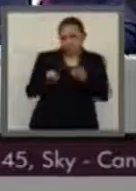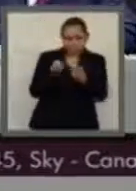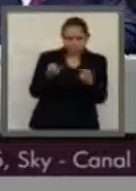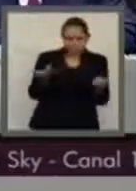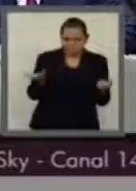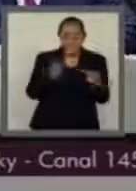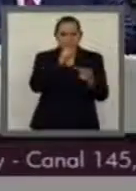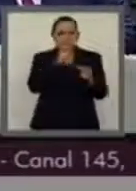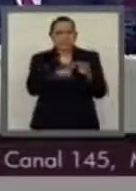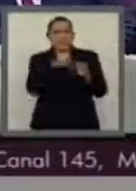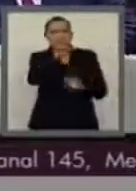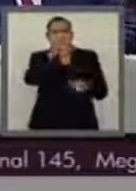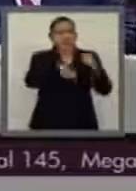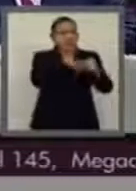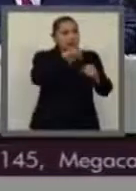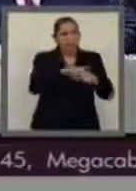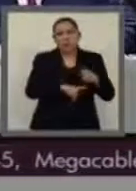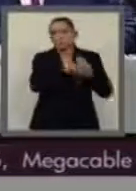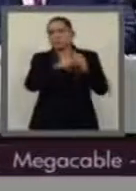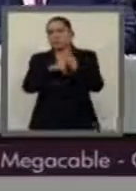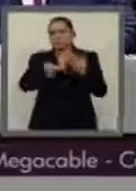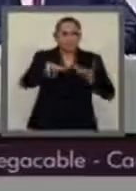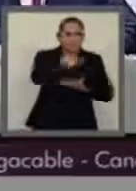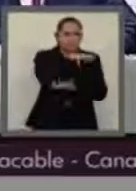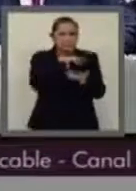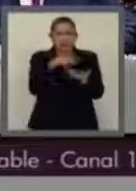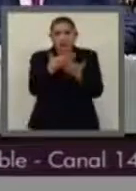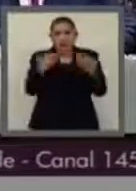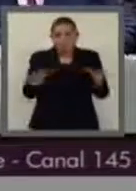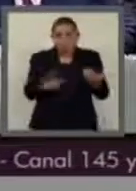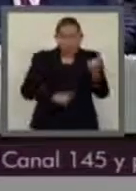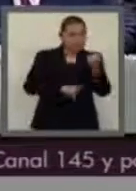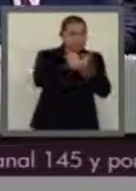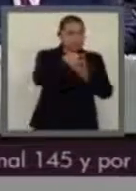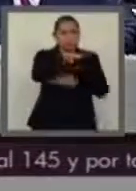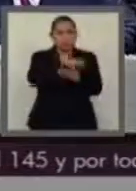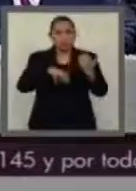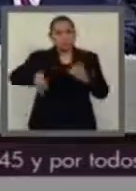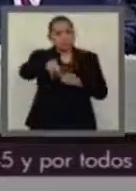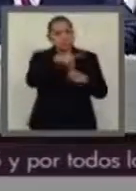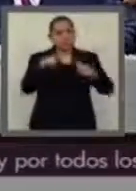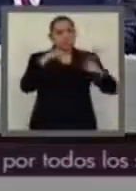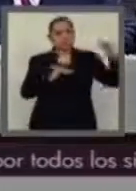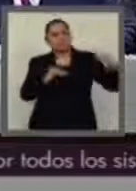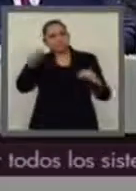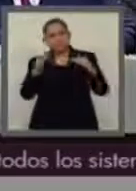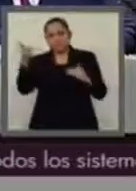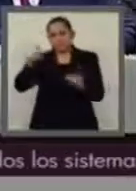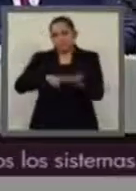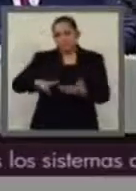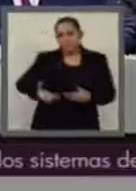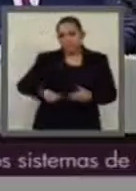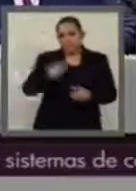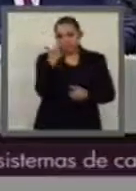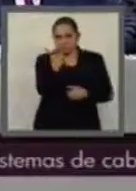recursos públicos la precariedad de un modelo económico que profundiza la desigualdad entre los mexicanos, que se estima necesario